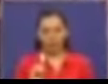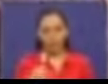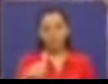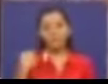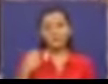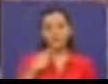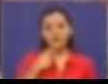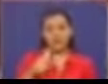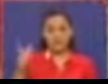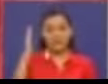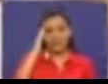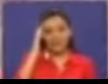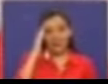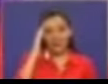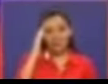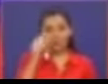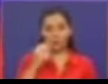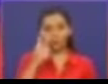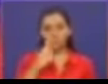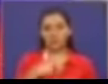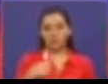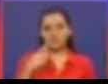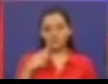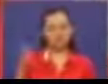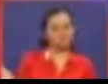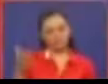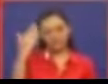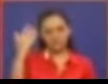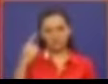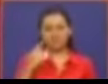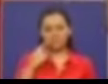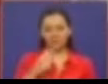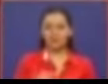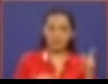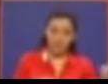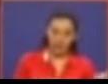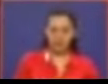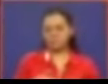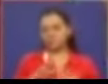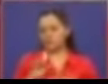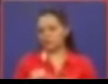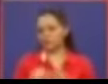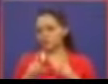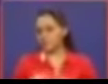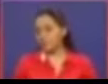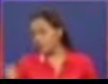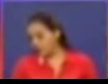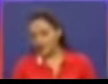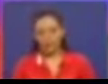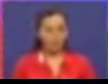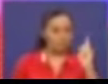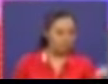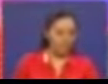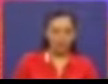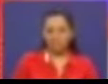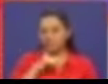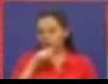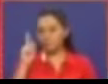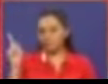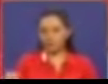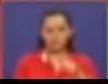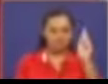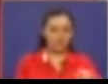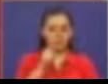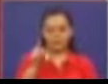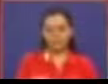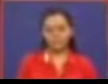cuando se enteraron que estaba ahí en una hostería, me sacaron a trabajar, ¿no? Y mira aquí el centro de salud, y mira el CIBB, y mira el programa de vivienda. Pero bueno,